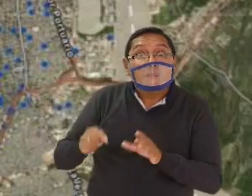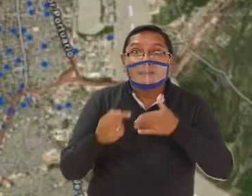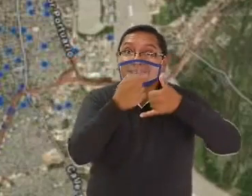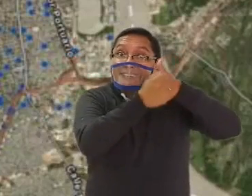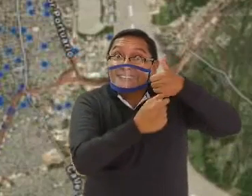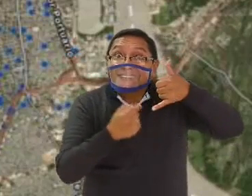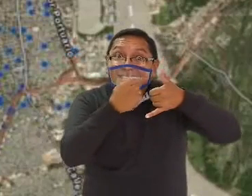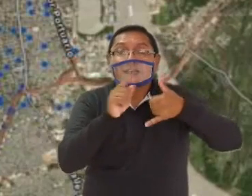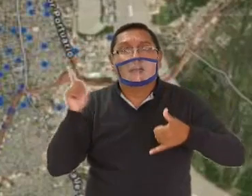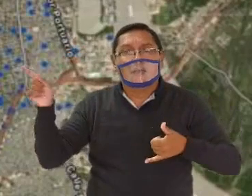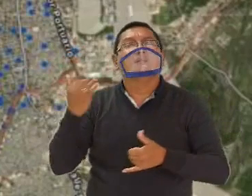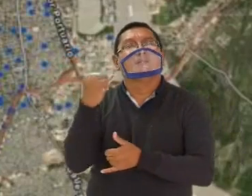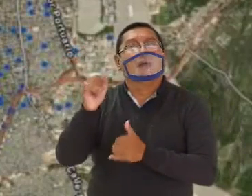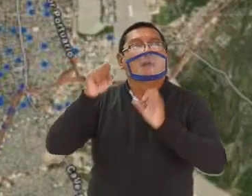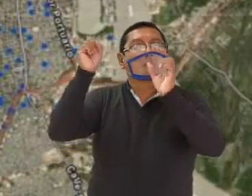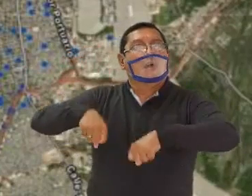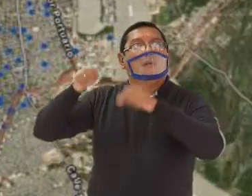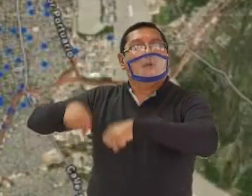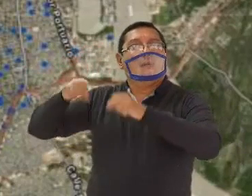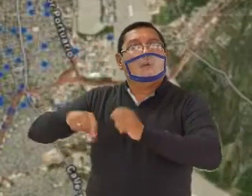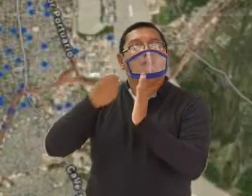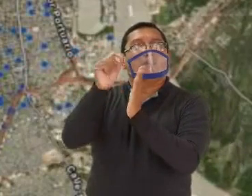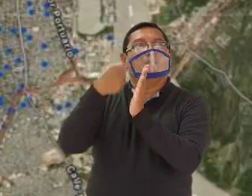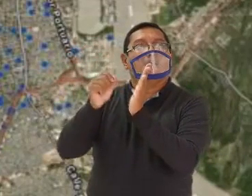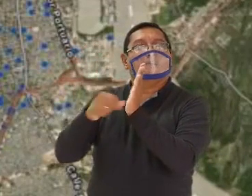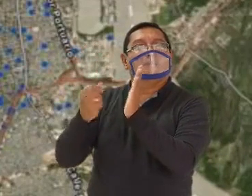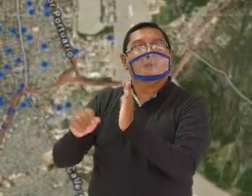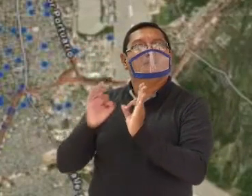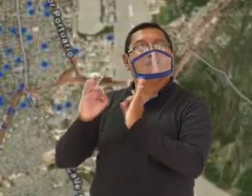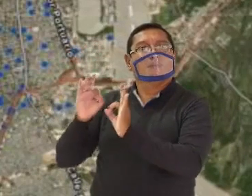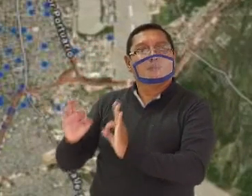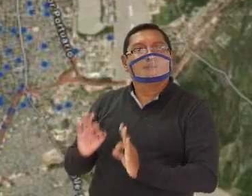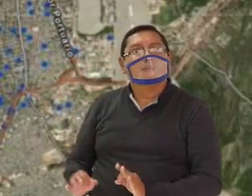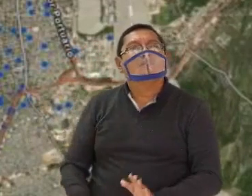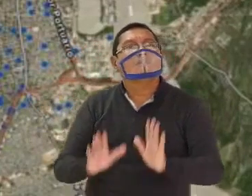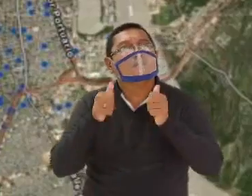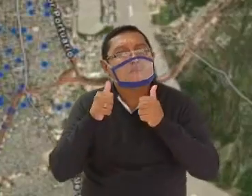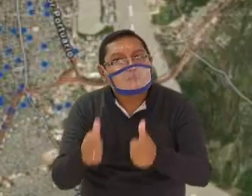establecimientos que hemos ido revisando y aprobando sus protocolos de bioseguridad y que